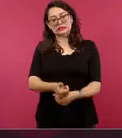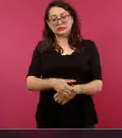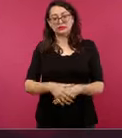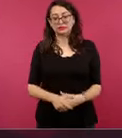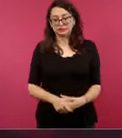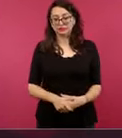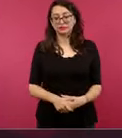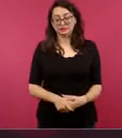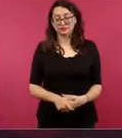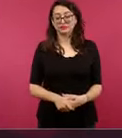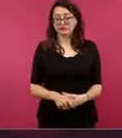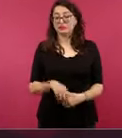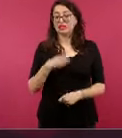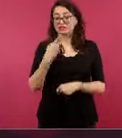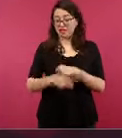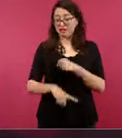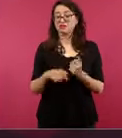El daño